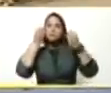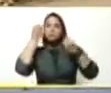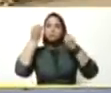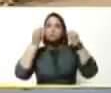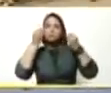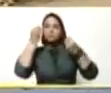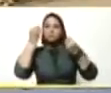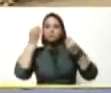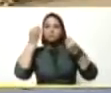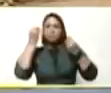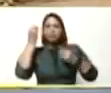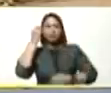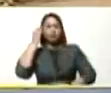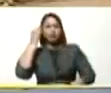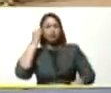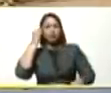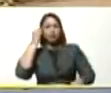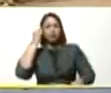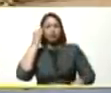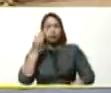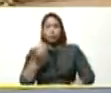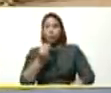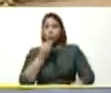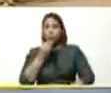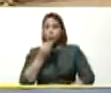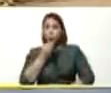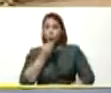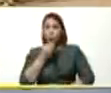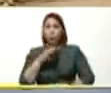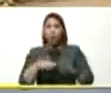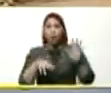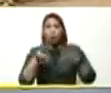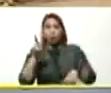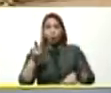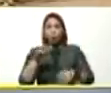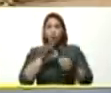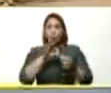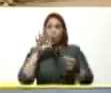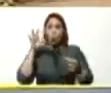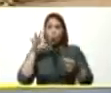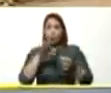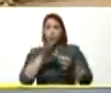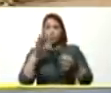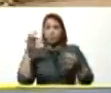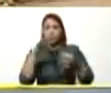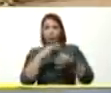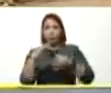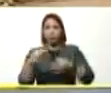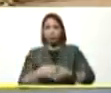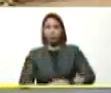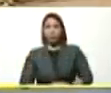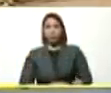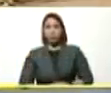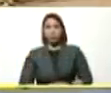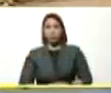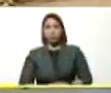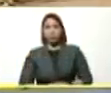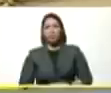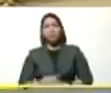marcando en nuestra mente, cuando se estén comiendo las 12 uvas del tiempo, van marcando en su mente,